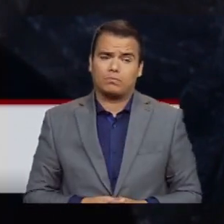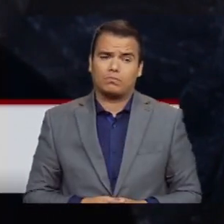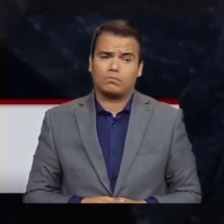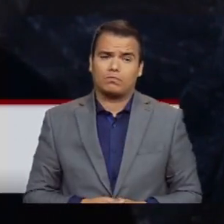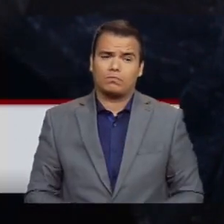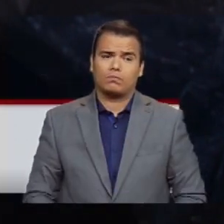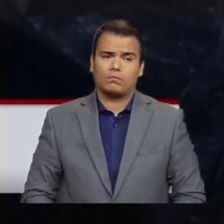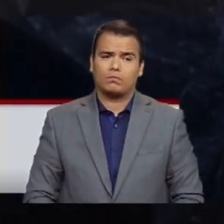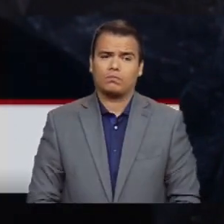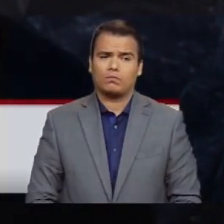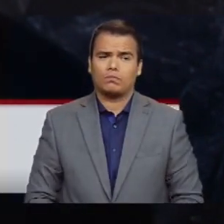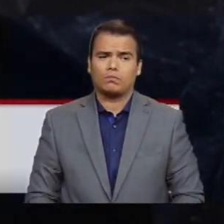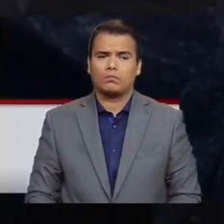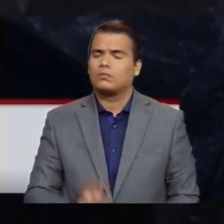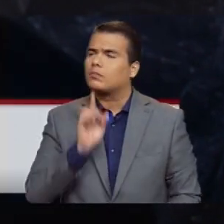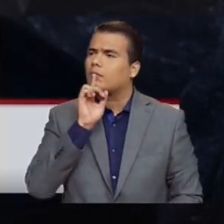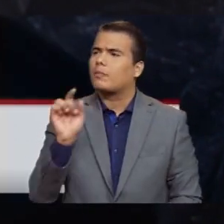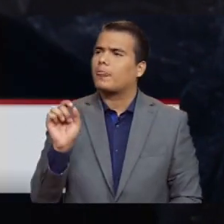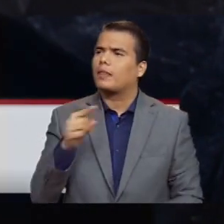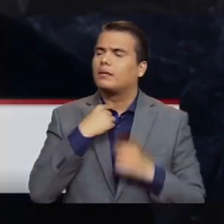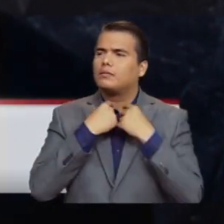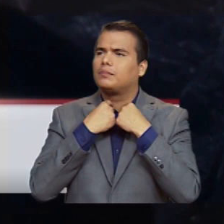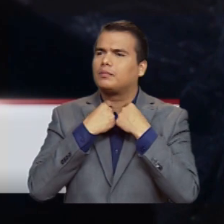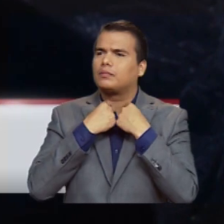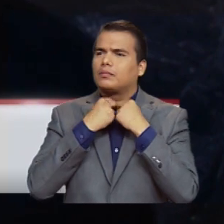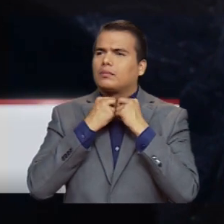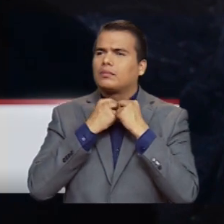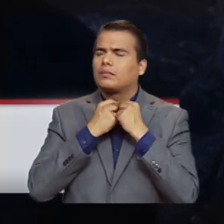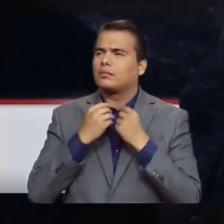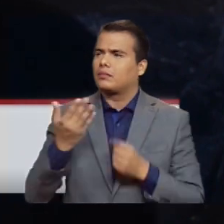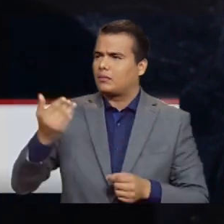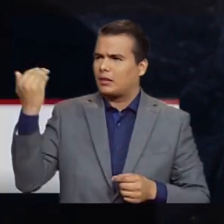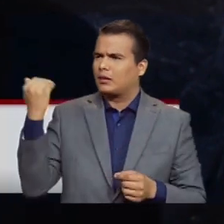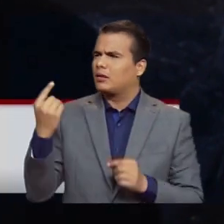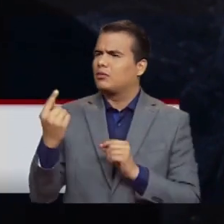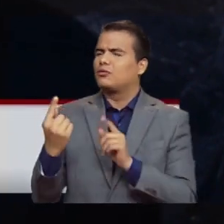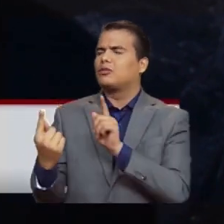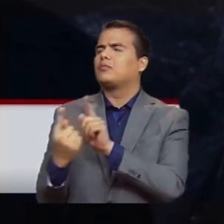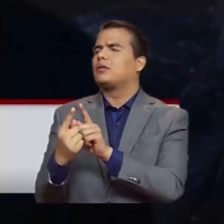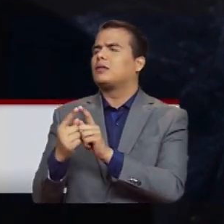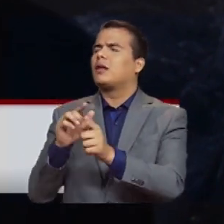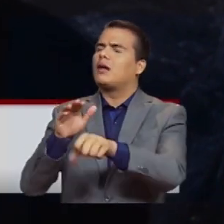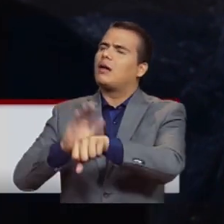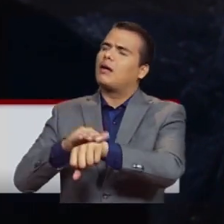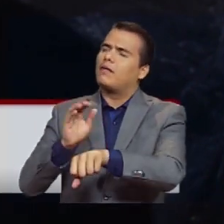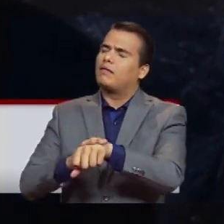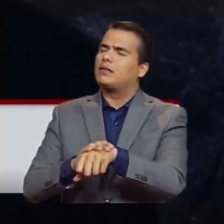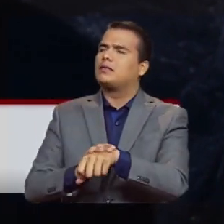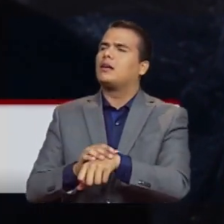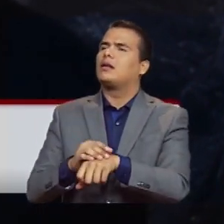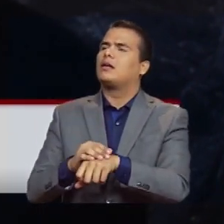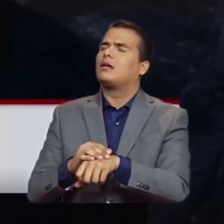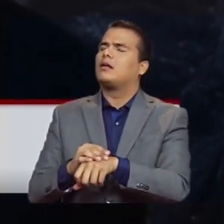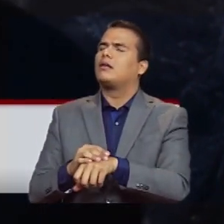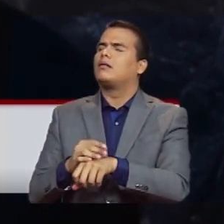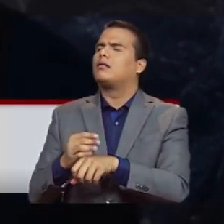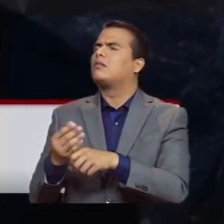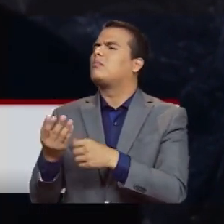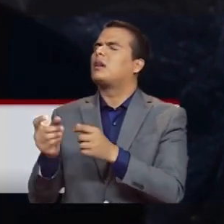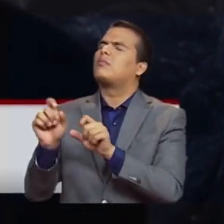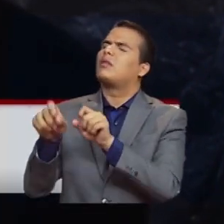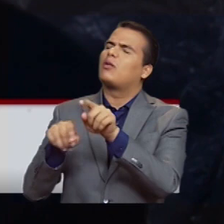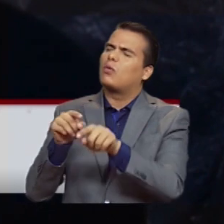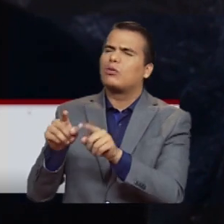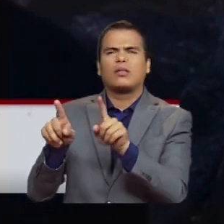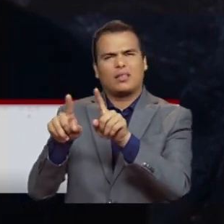nada. ¿Usted en algún momento habló con Sábalo que la suerte que tenía era que fuera capturado o dado de baja, pero nunca pensaron en una